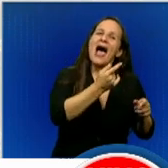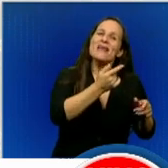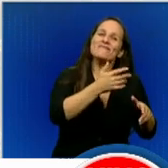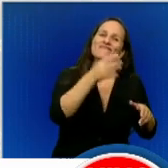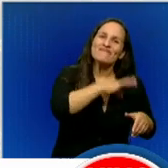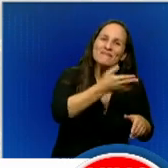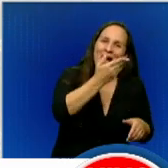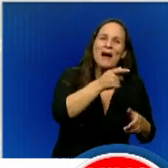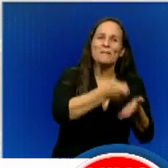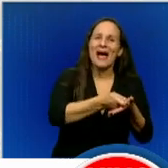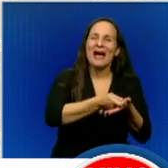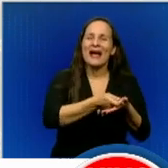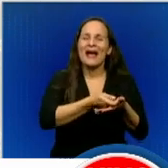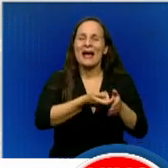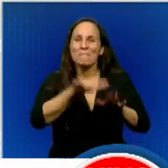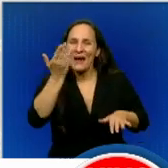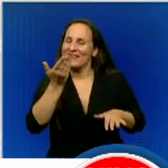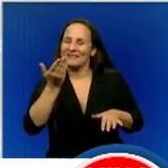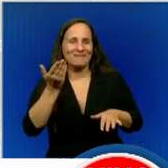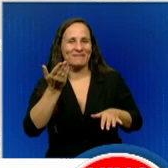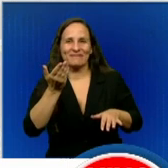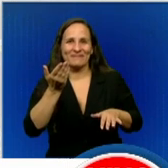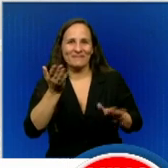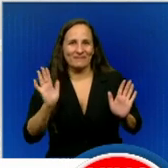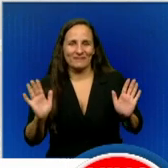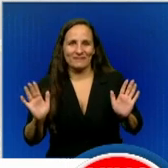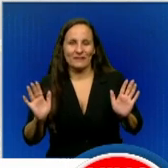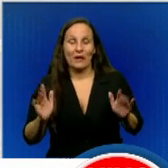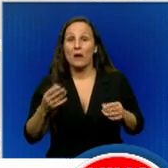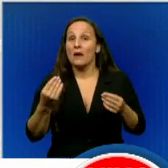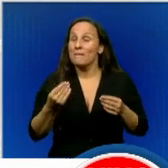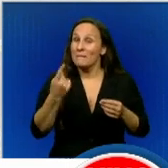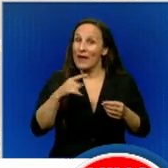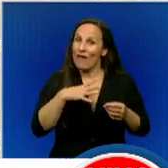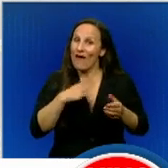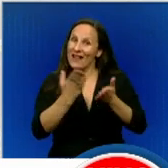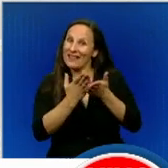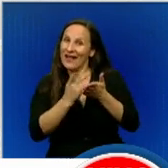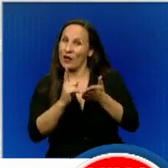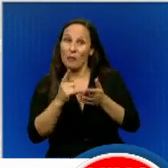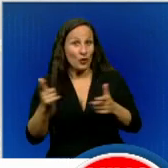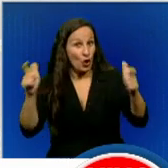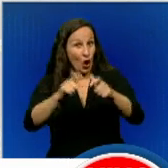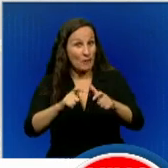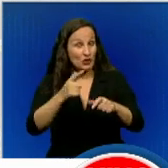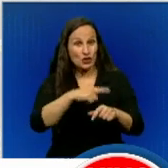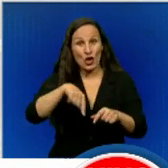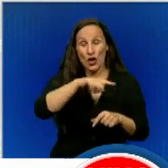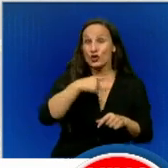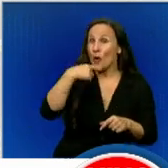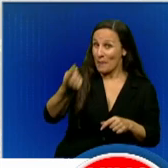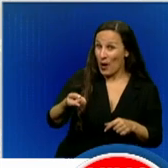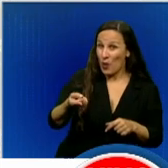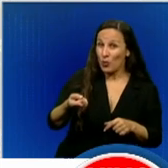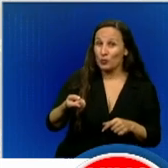esto porque cuando preguntamos en la comisión están en esta cuestión de caricaturizar